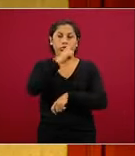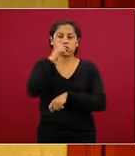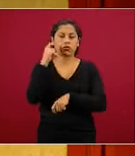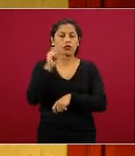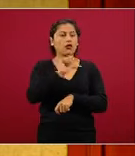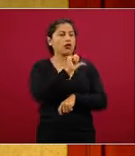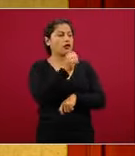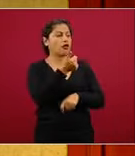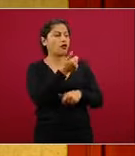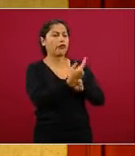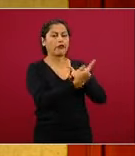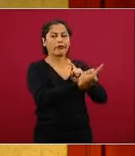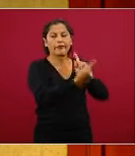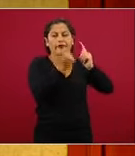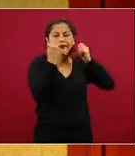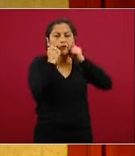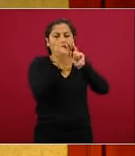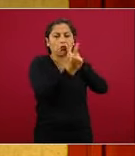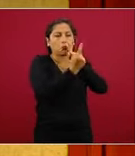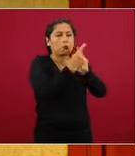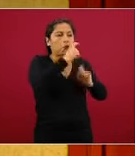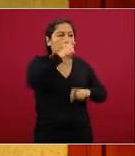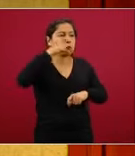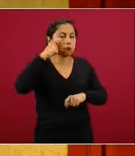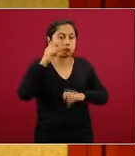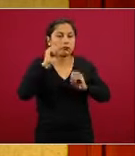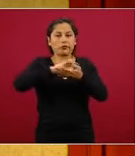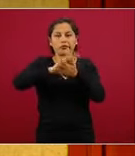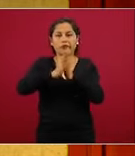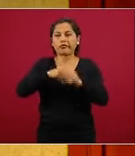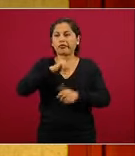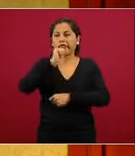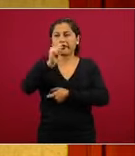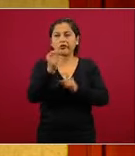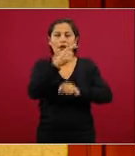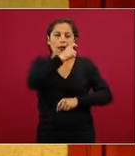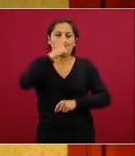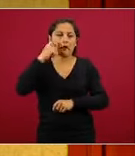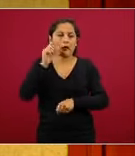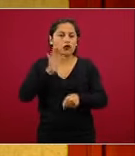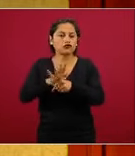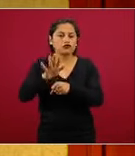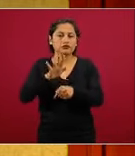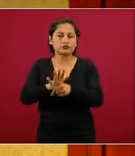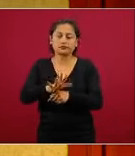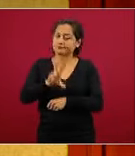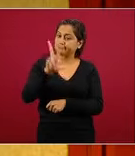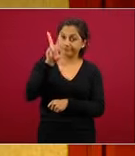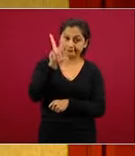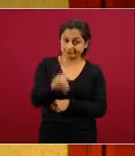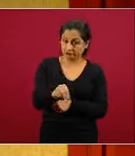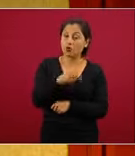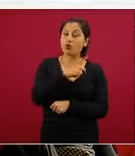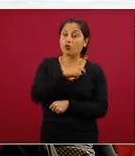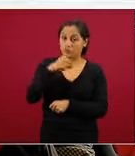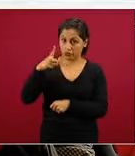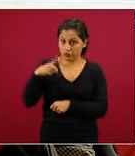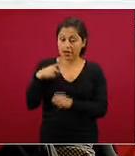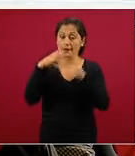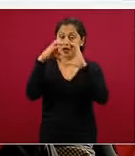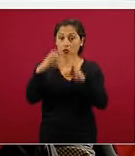medidas, como la sana distancia, como el lavado de manos, porque sentimos que estamos protegidas o protegidos con el cubrebocas. Lo que de